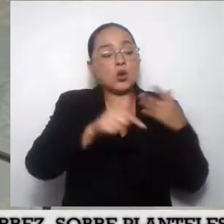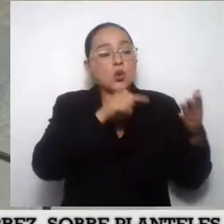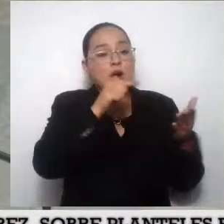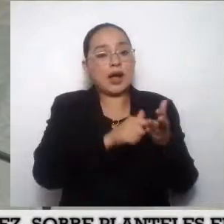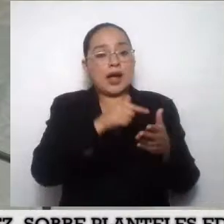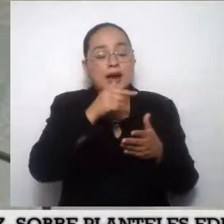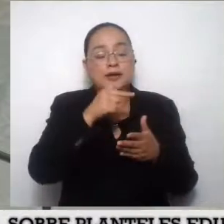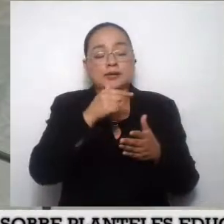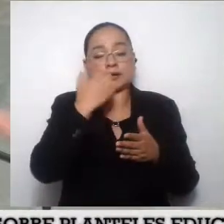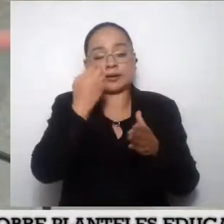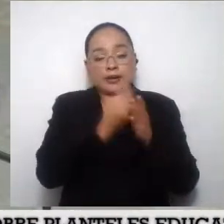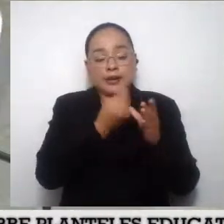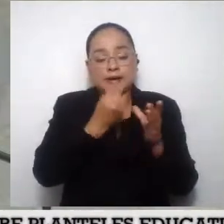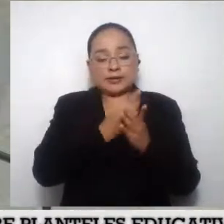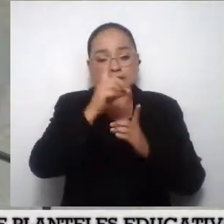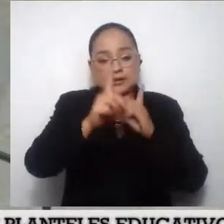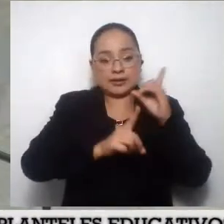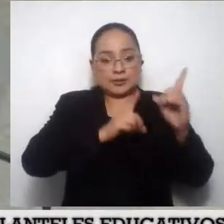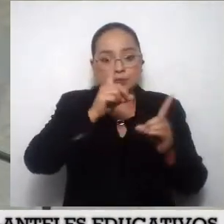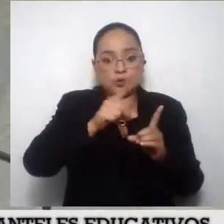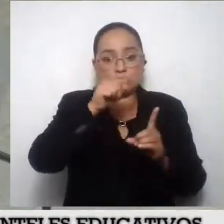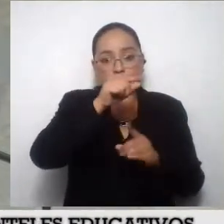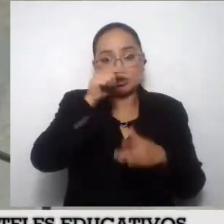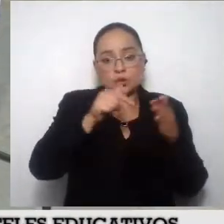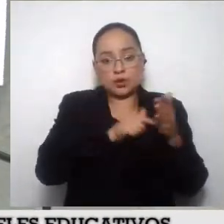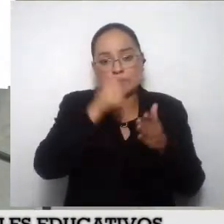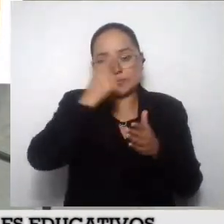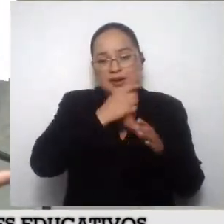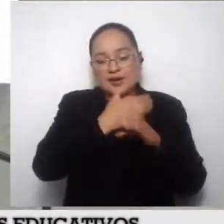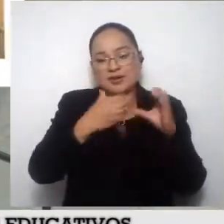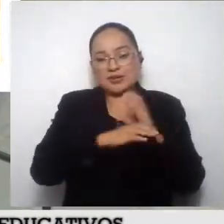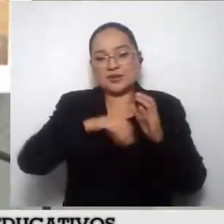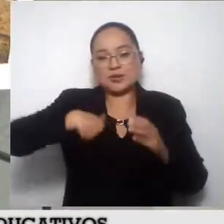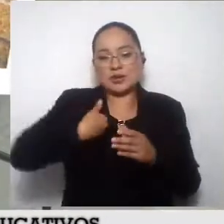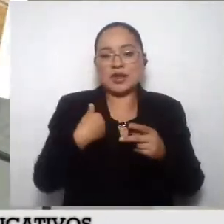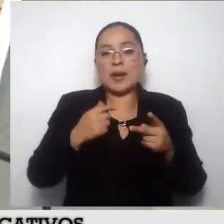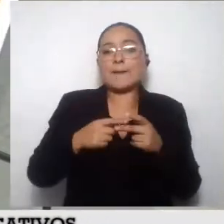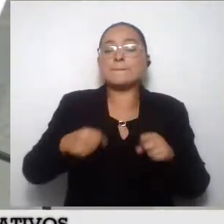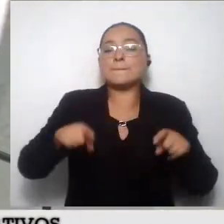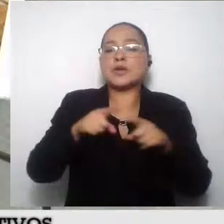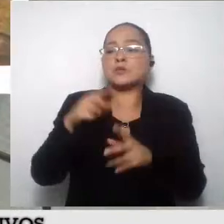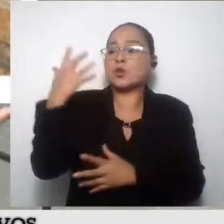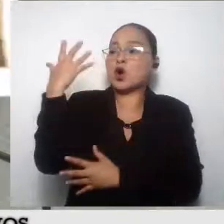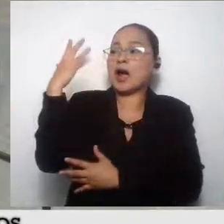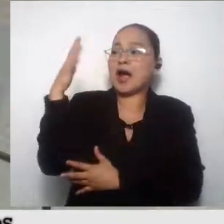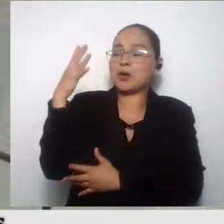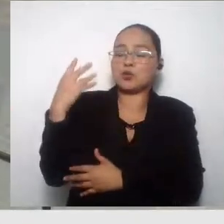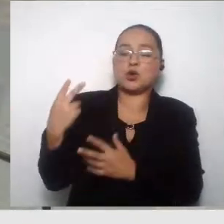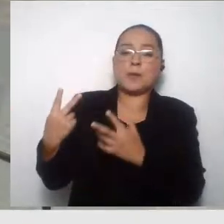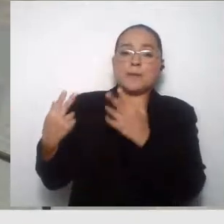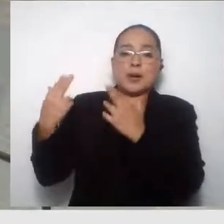árboles. Aquí podemos observar la necesidad de la barda escolar.